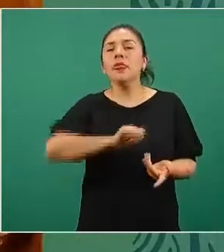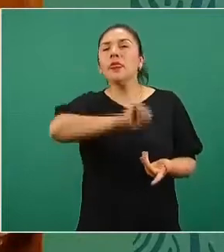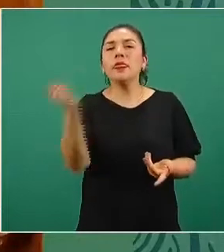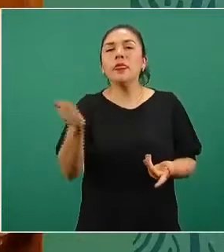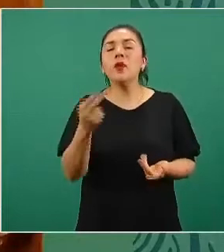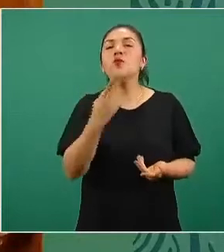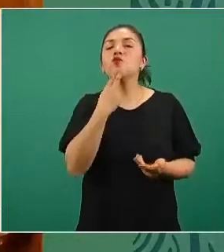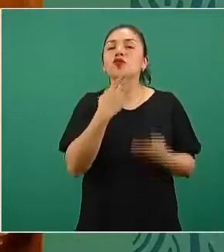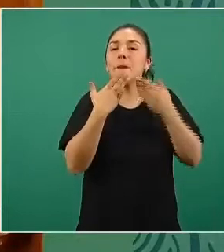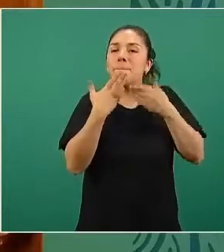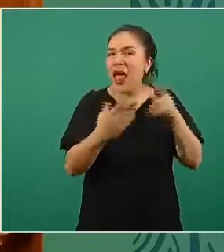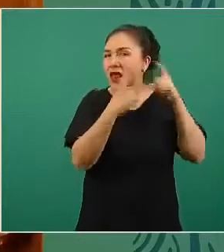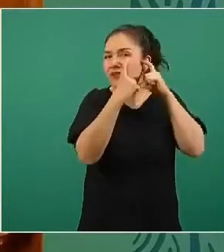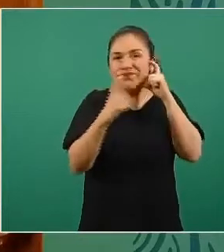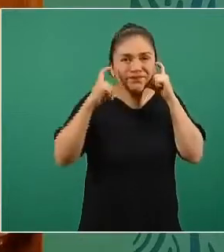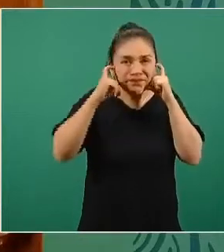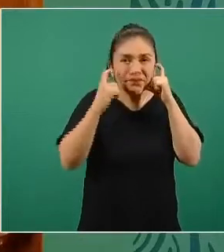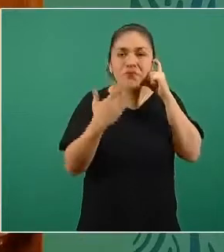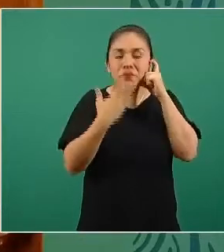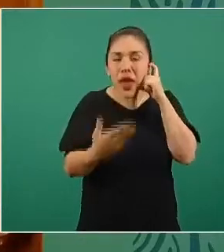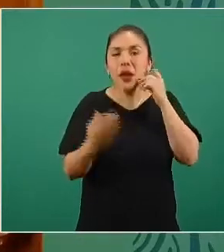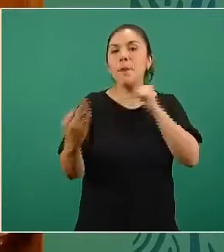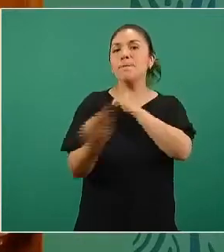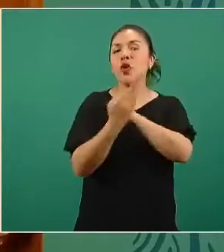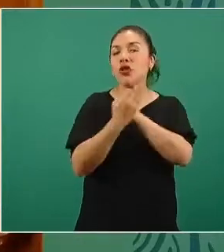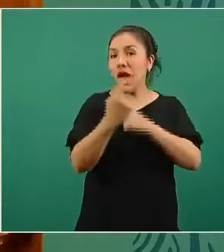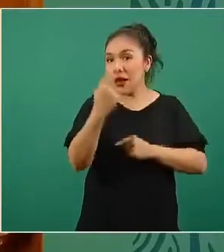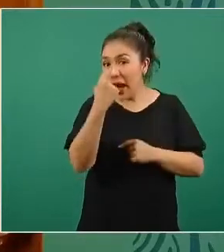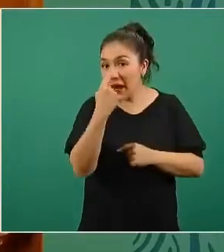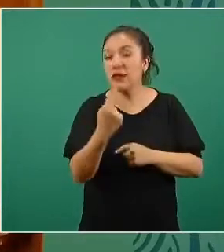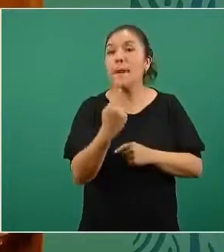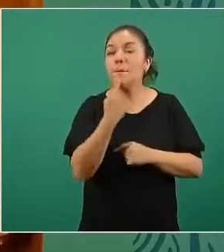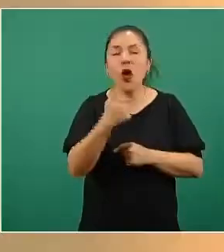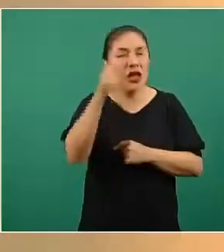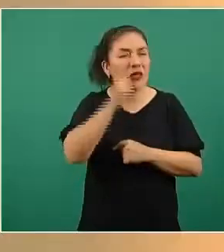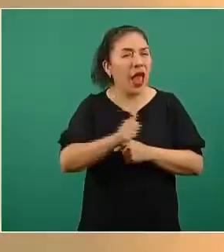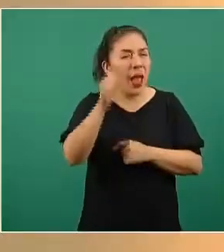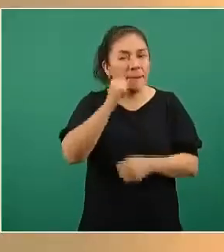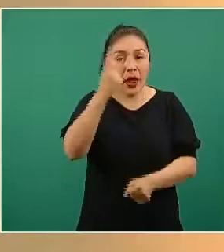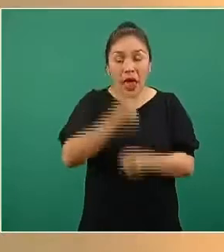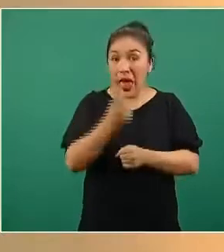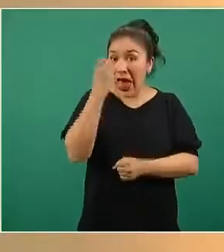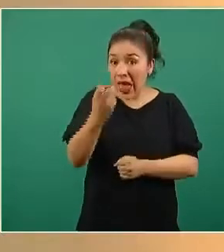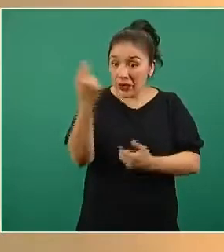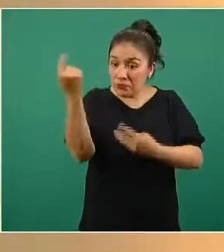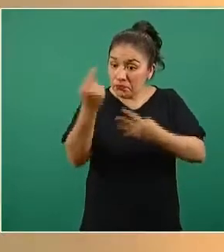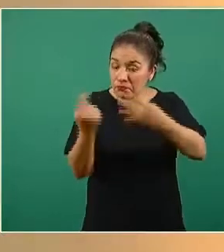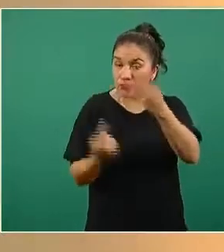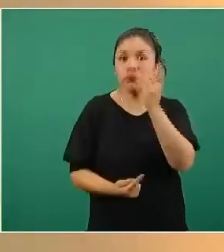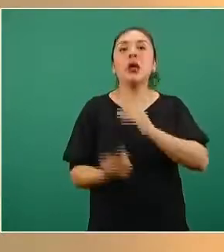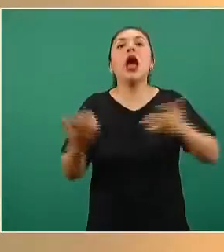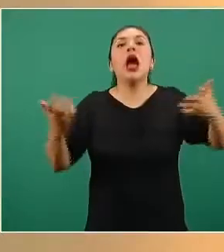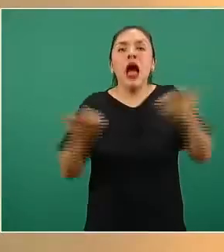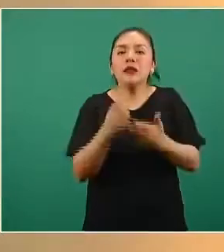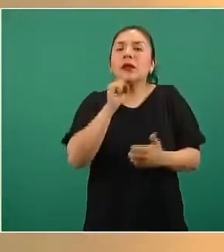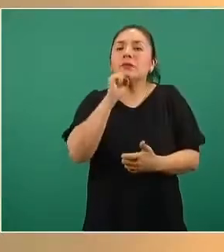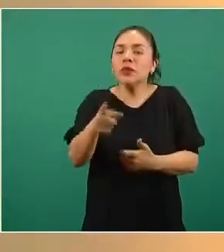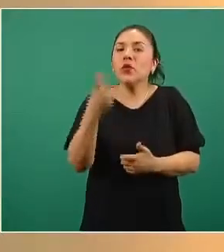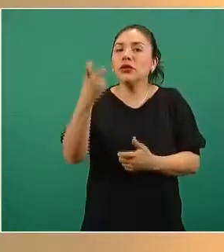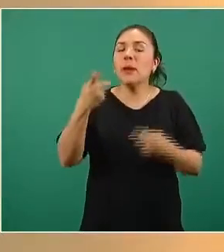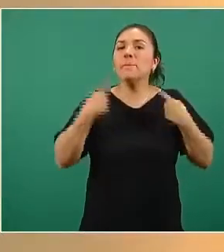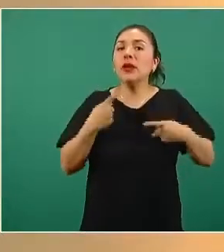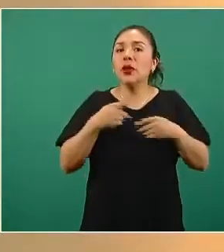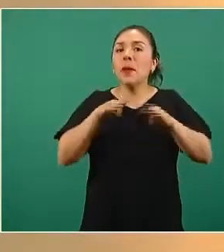y el uso correcto del cubrebocas, cubriendo nariz y boca siempre, todo esto hace que la curva epidémica